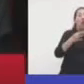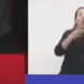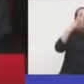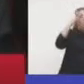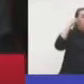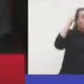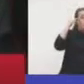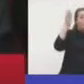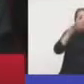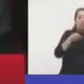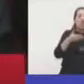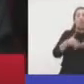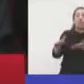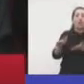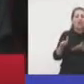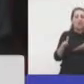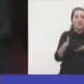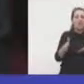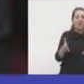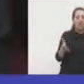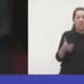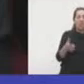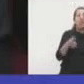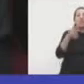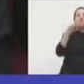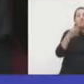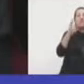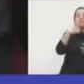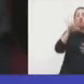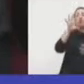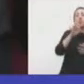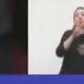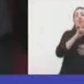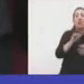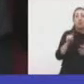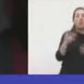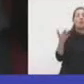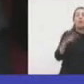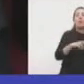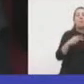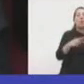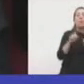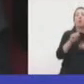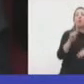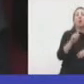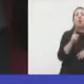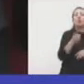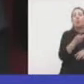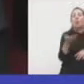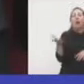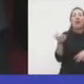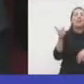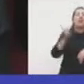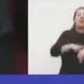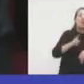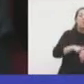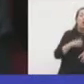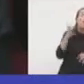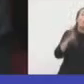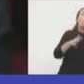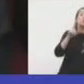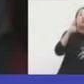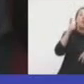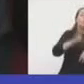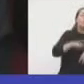así por lugares pequeños, grandes, se filtra, se replica, es imparable. O sea que el deseo de vivir libremente, de